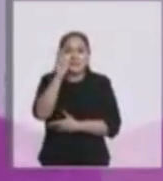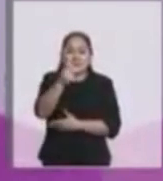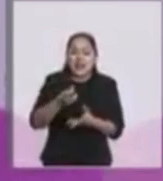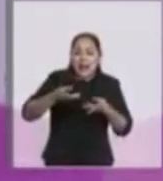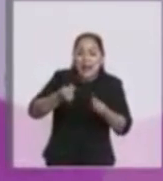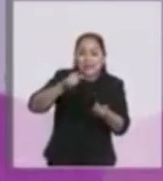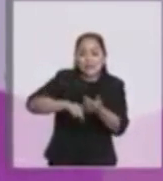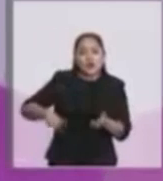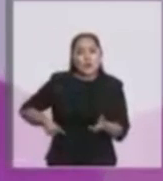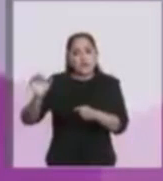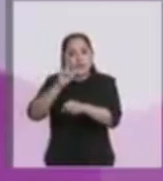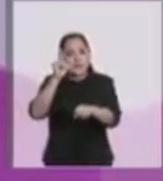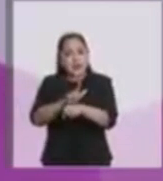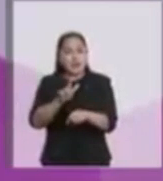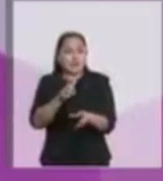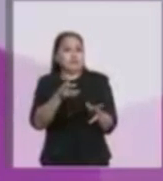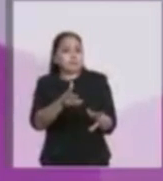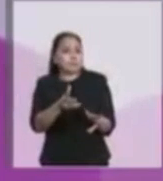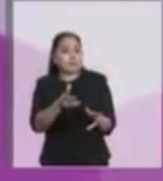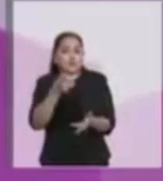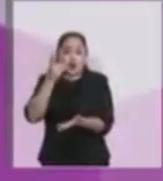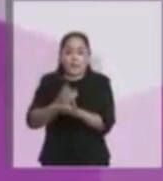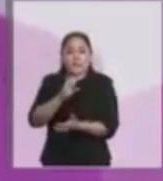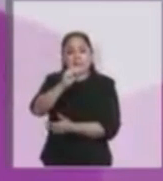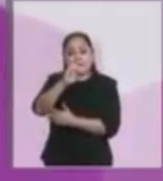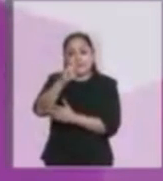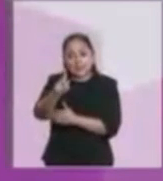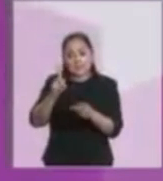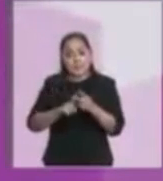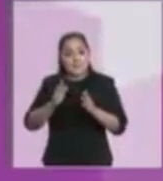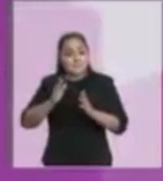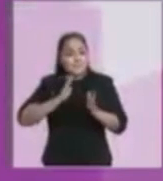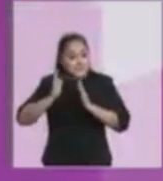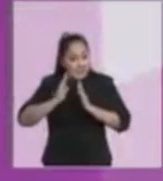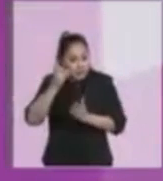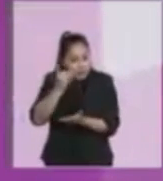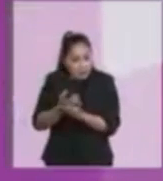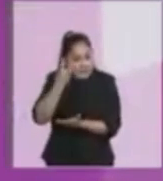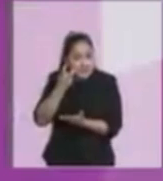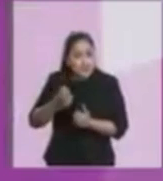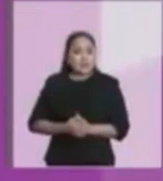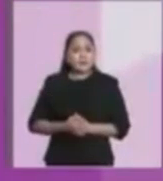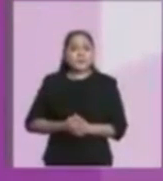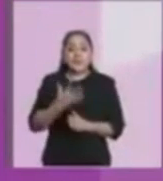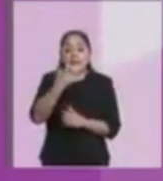gasta el gobierno federal, con la excepción de la Secretaría de Educación y el Ejército. Eso quiere decir que esos 500,000 millones de